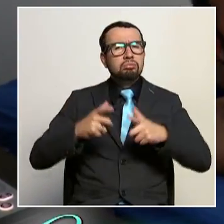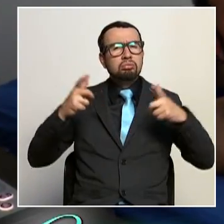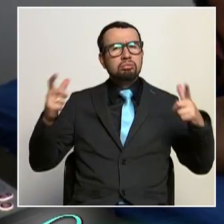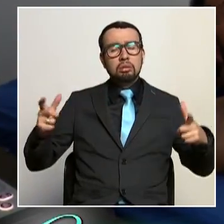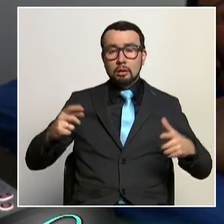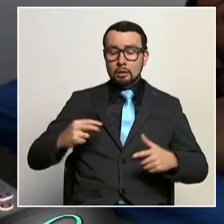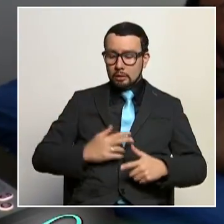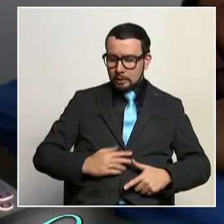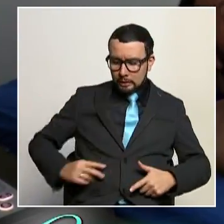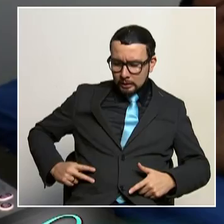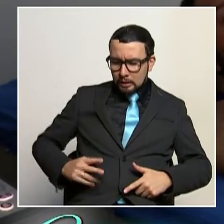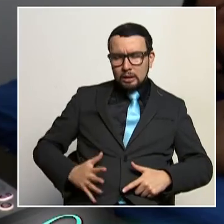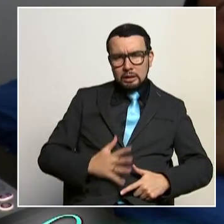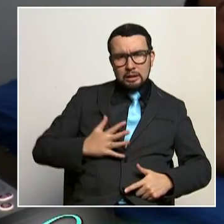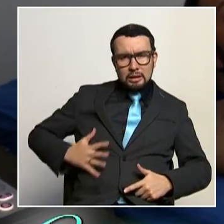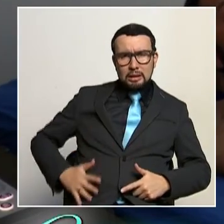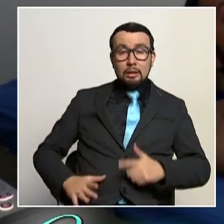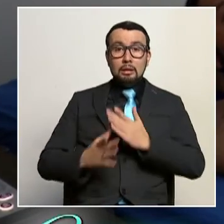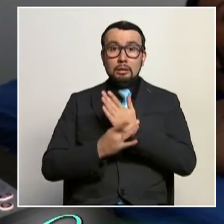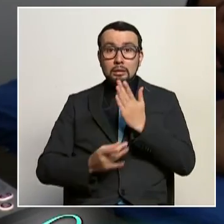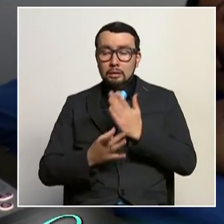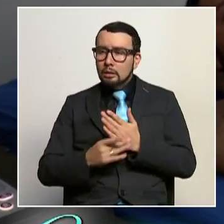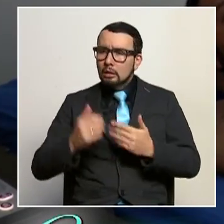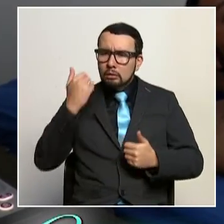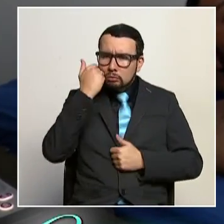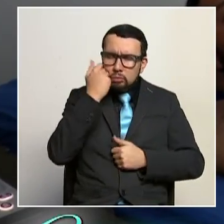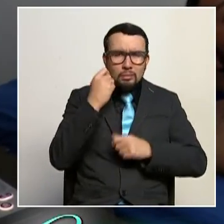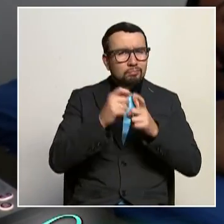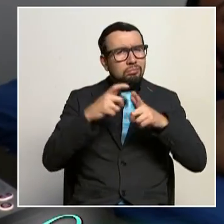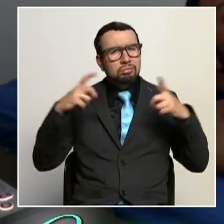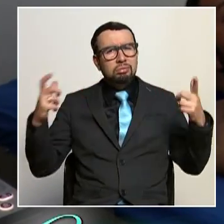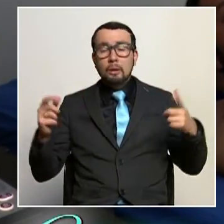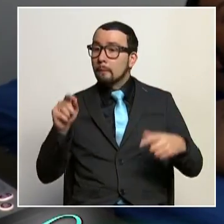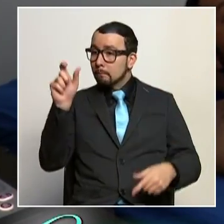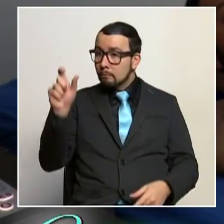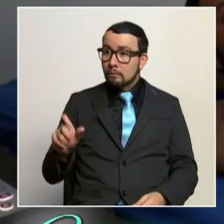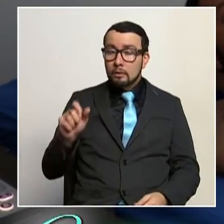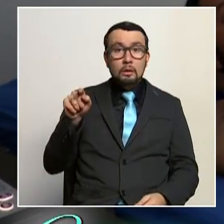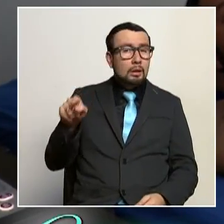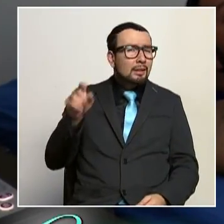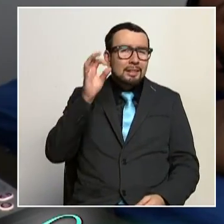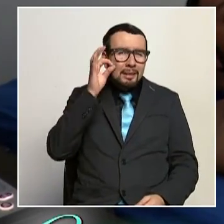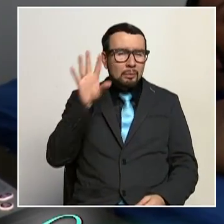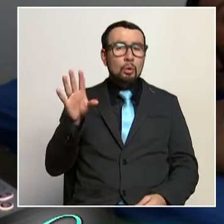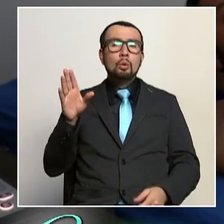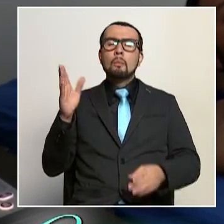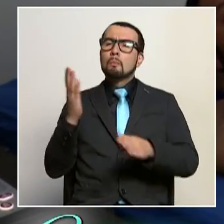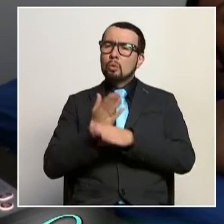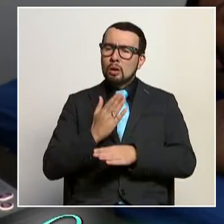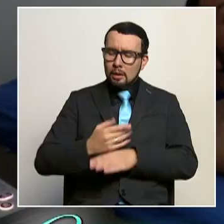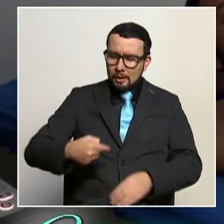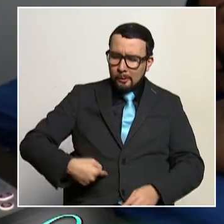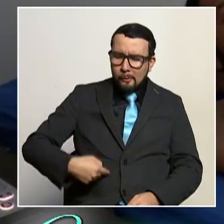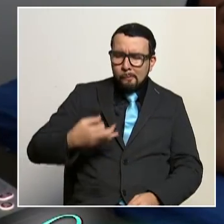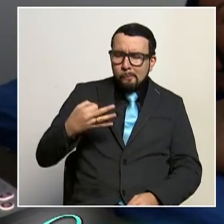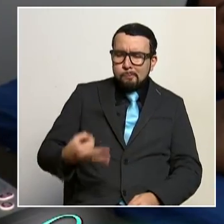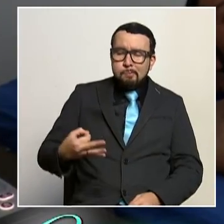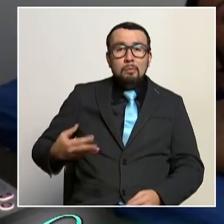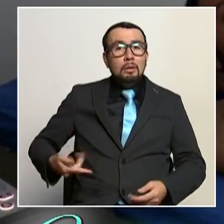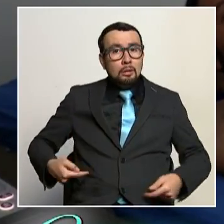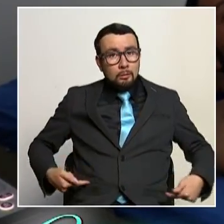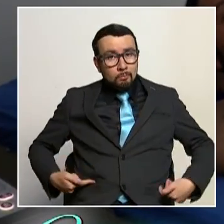grasos, patologías frecuentes que estamos encontrando. En el caso de Bernardo se está sospechando de un problema de cálculos renales que es tan frecuente,